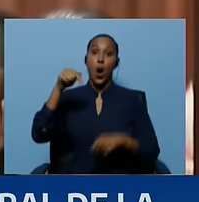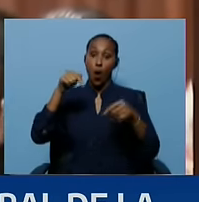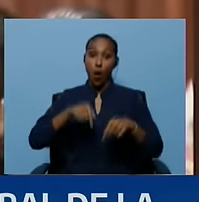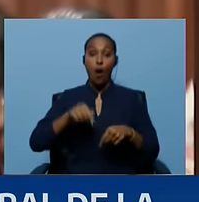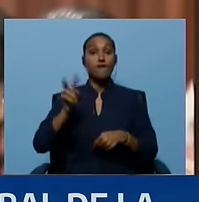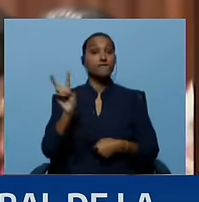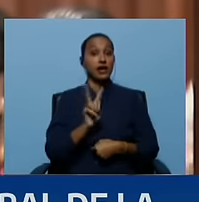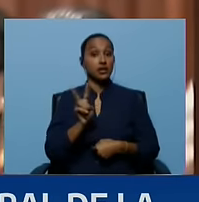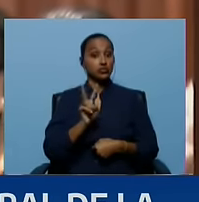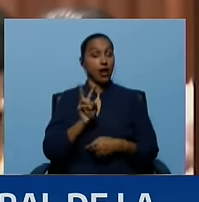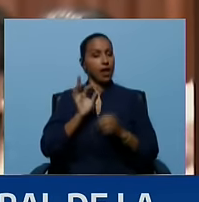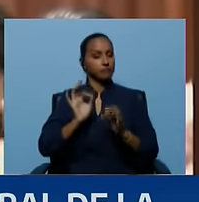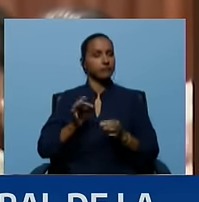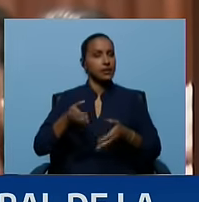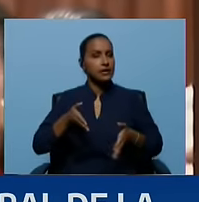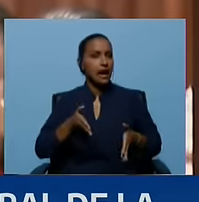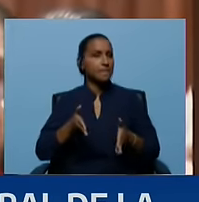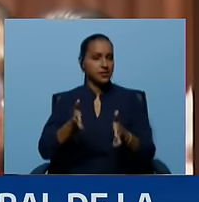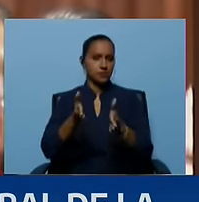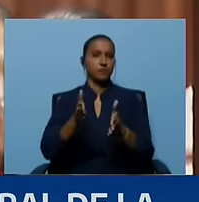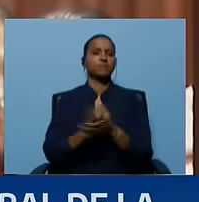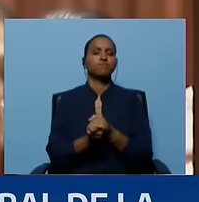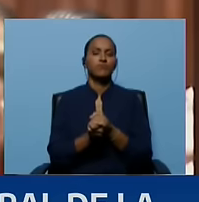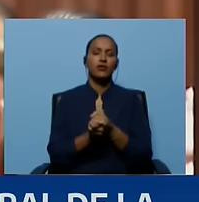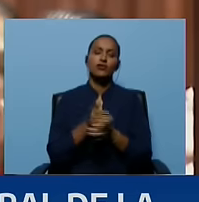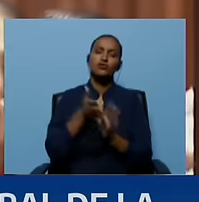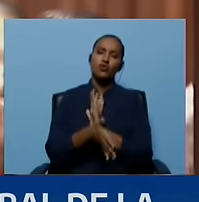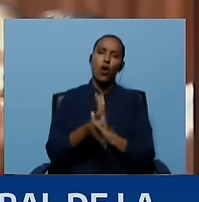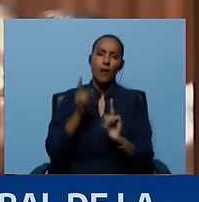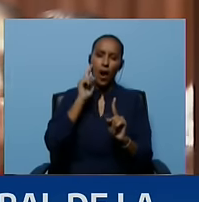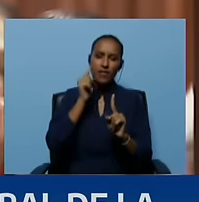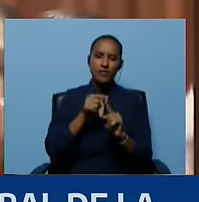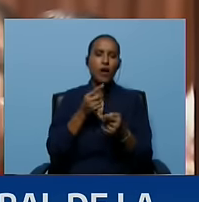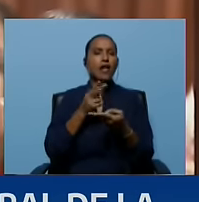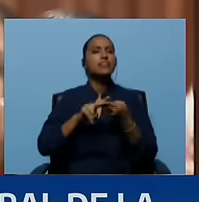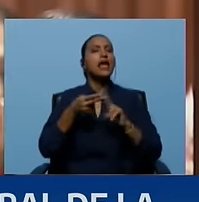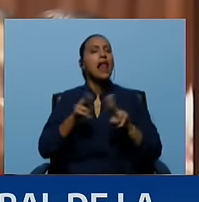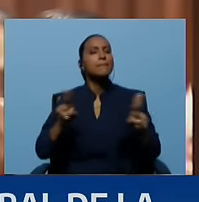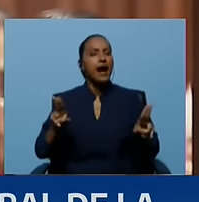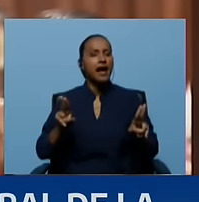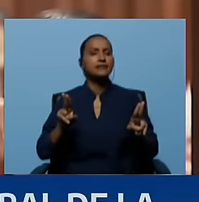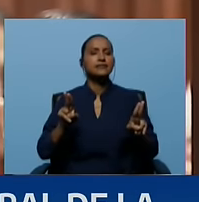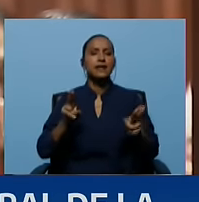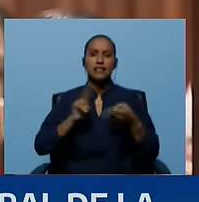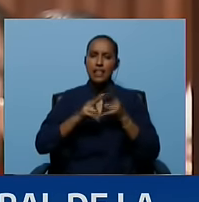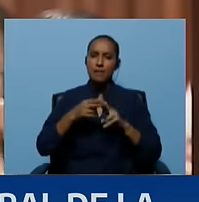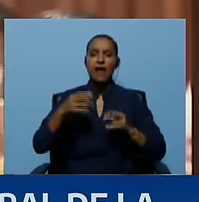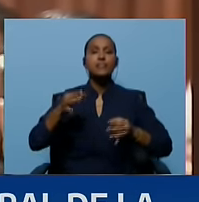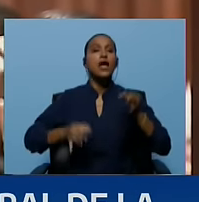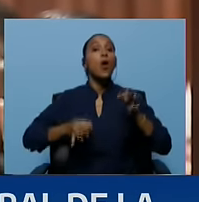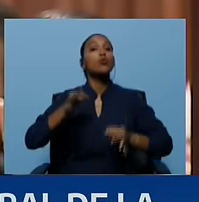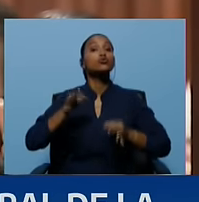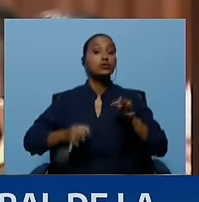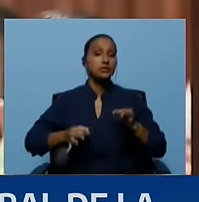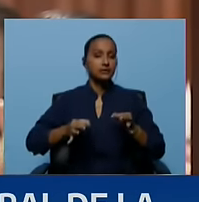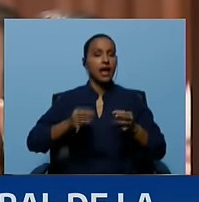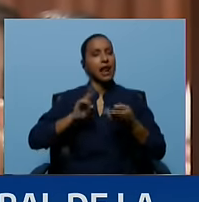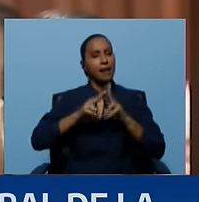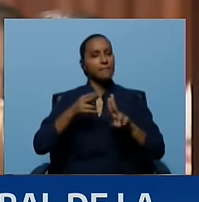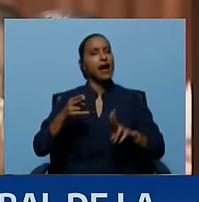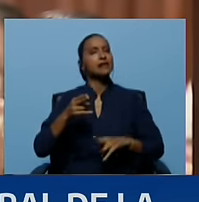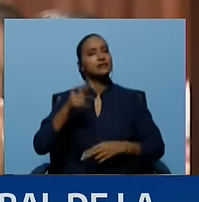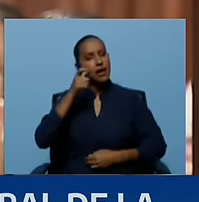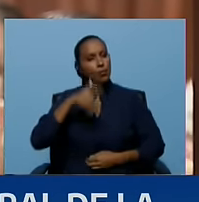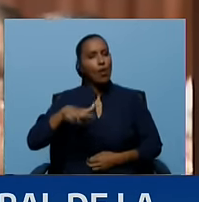por el rumbo de la paz definitiva, una paz con justicia, una paz donde el pueblo sienta que aquellos